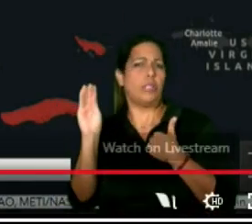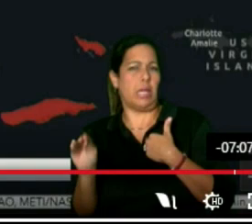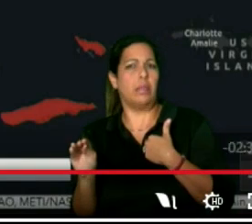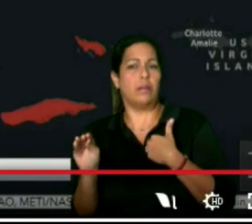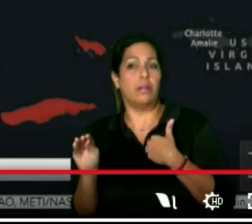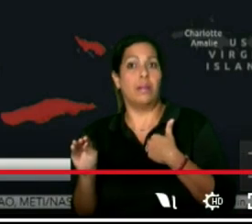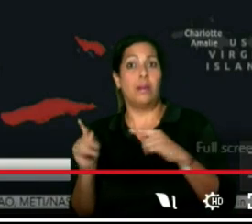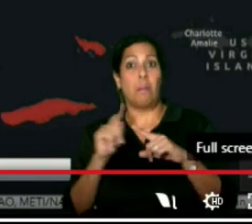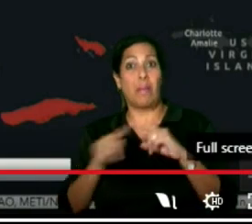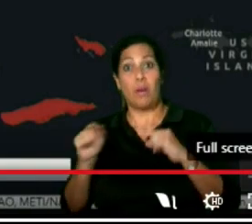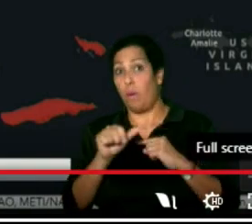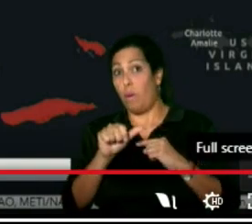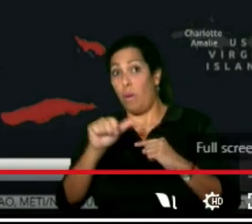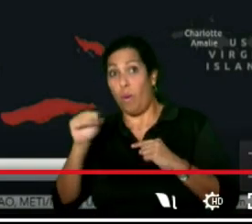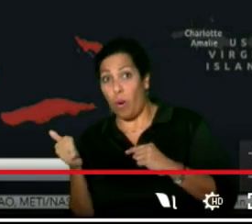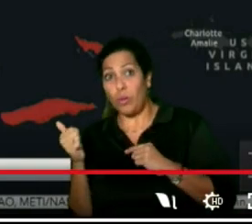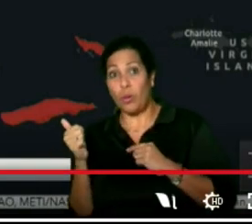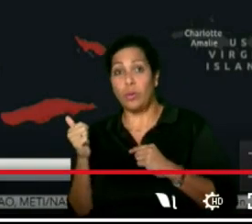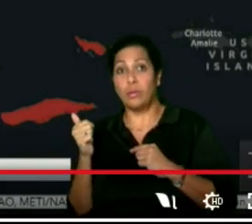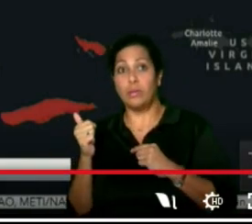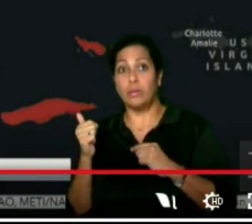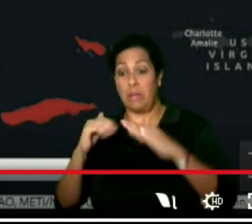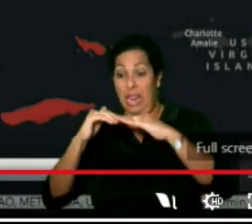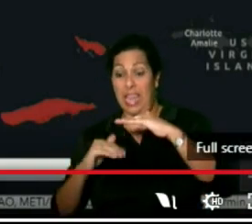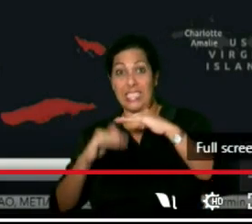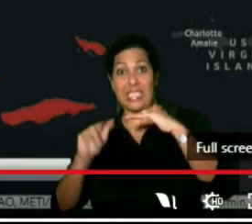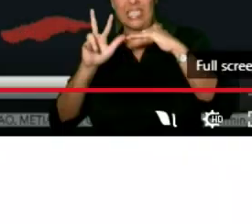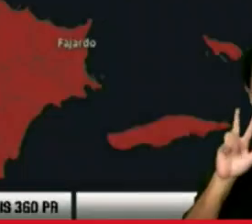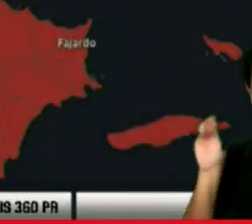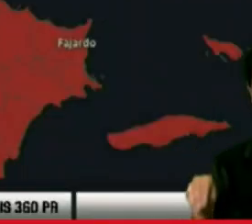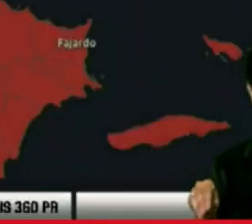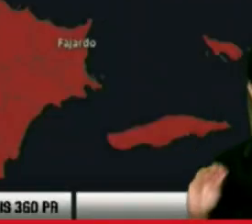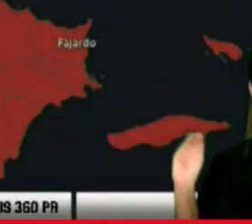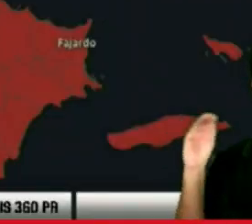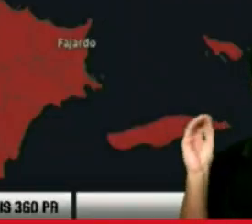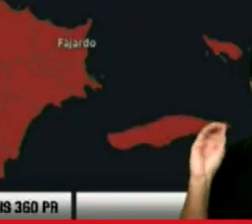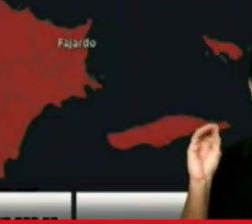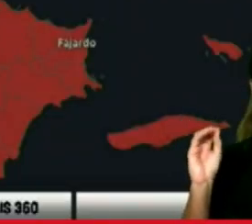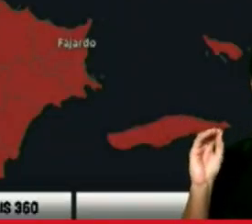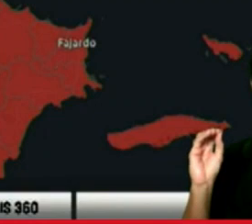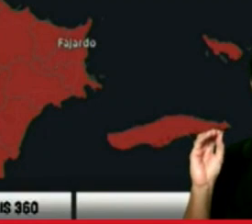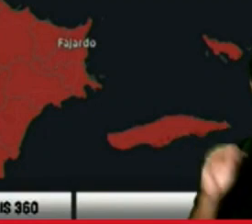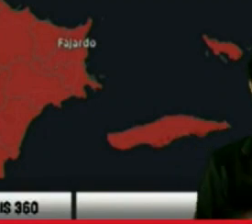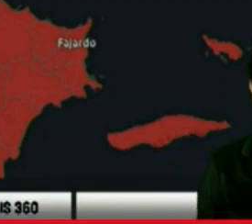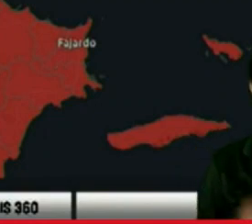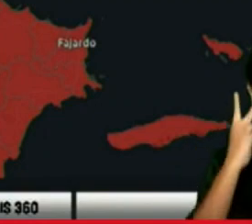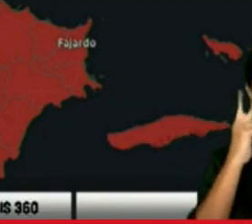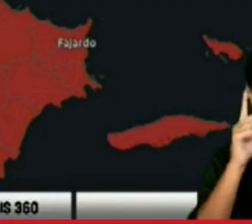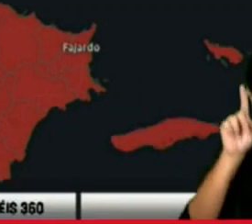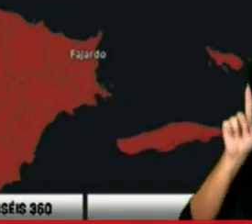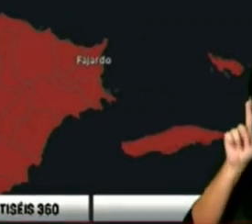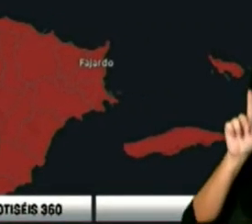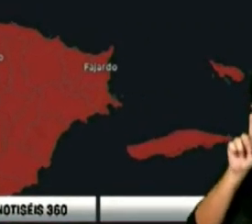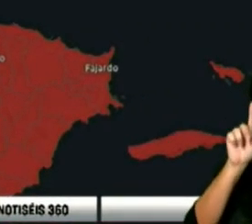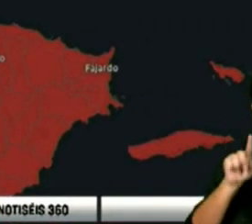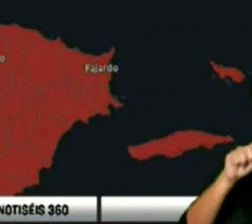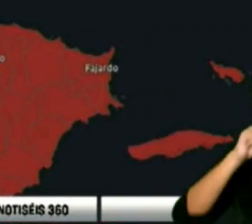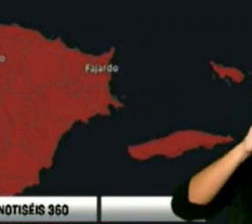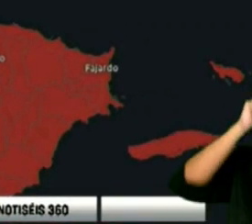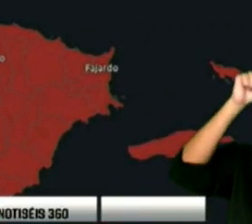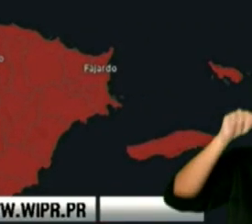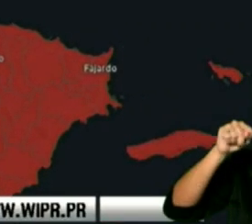ningún municipio que tenga menos de 3% en tasa de positividad. En la parte de arriba pueden ver la